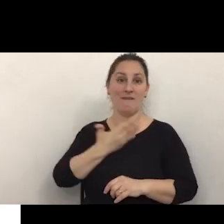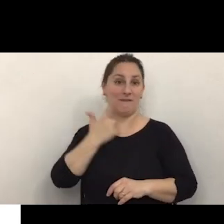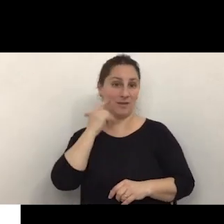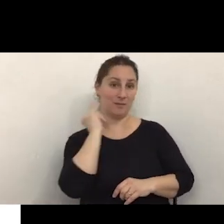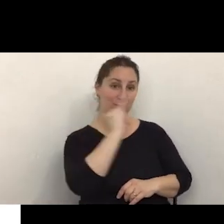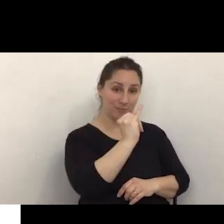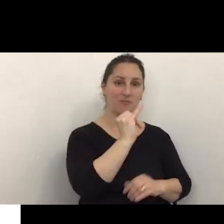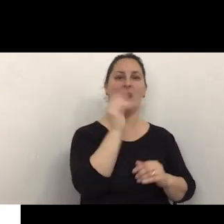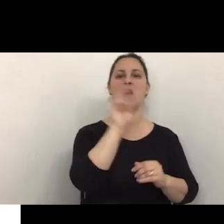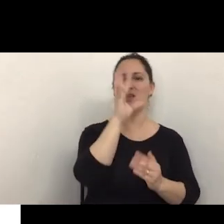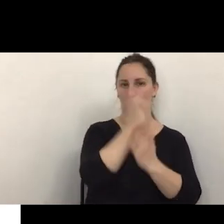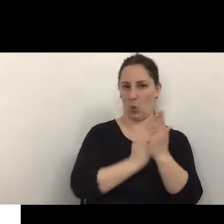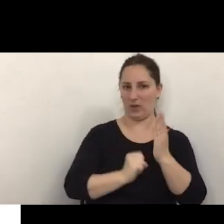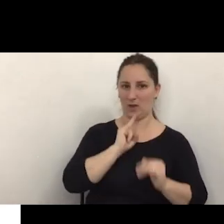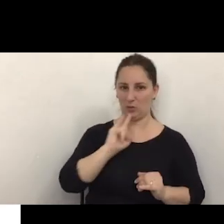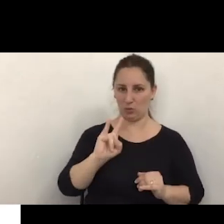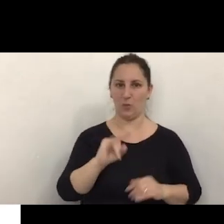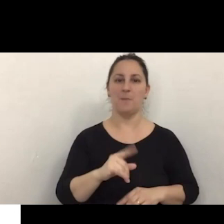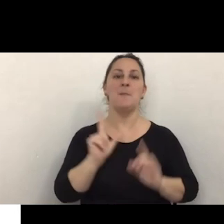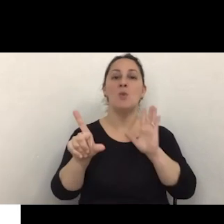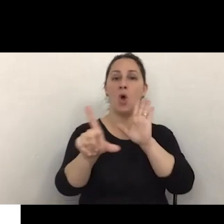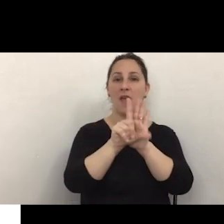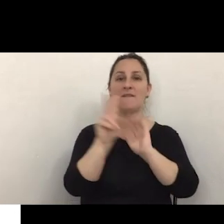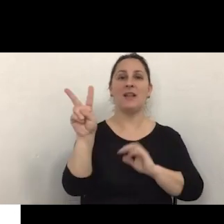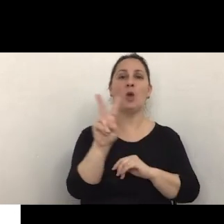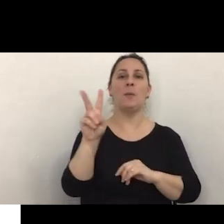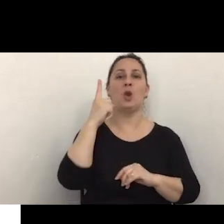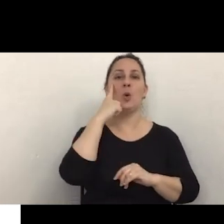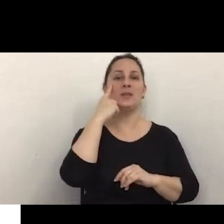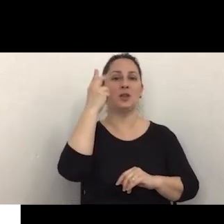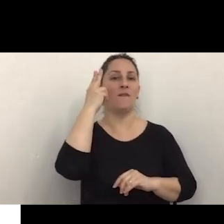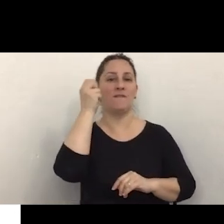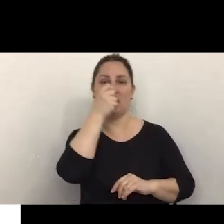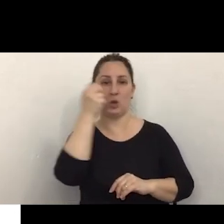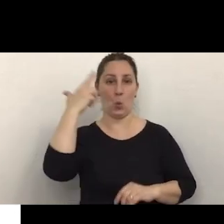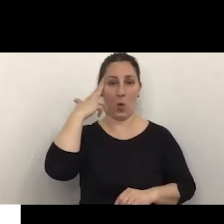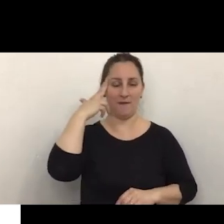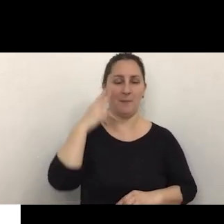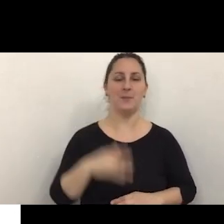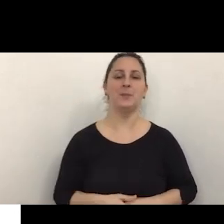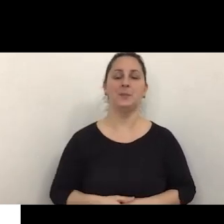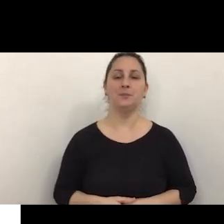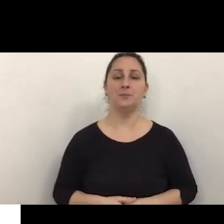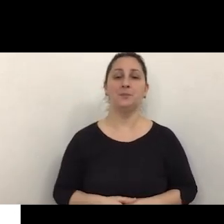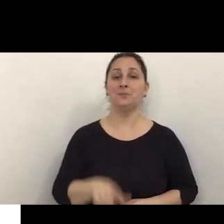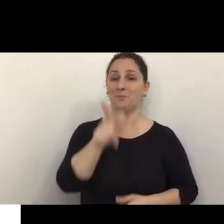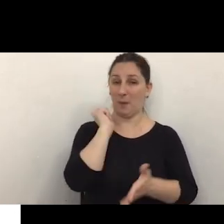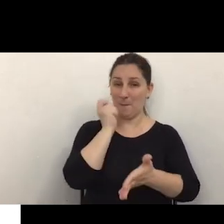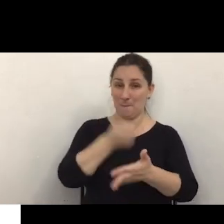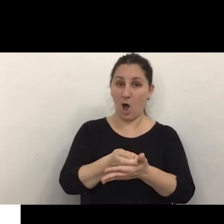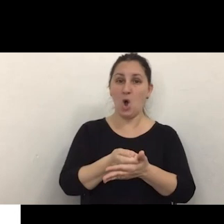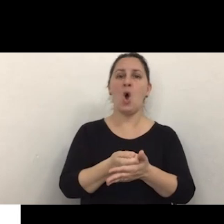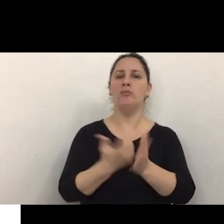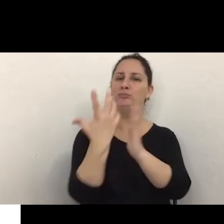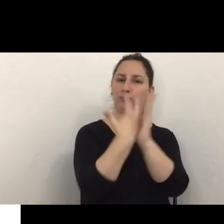haber previsional al amparo de la Ley 22.929 en este pago que se va a